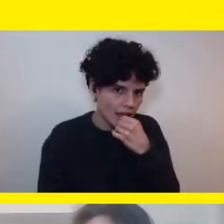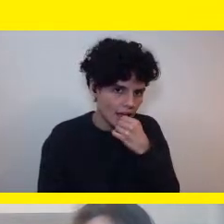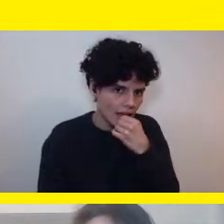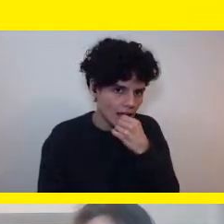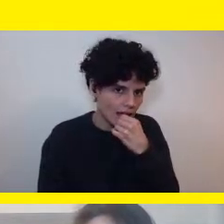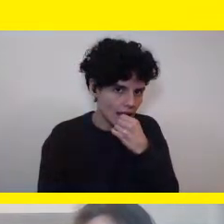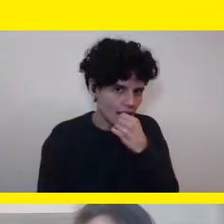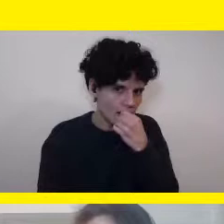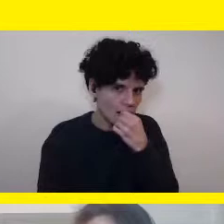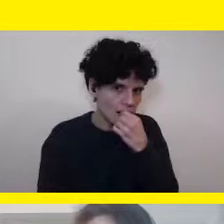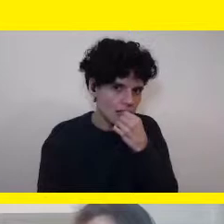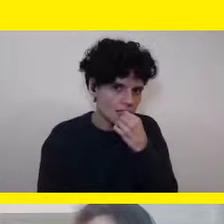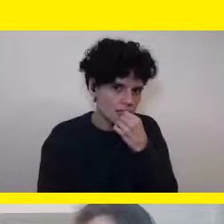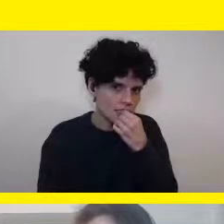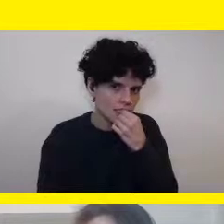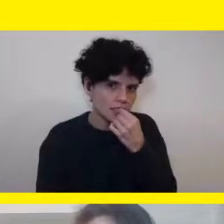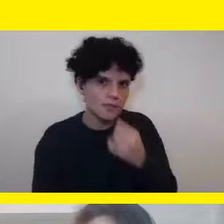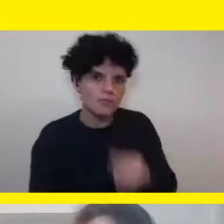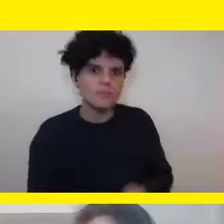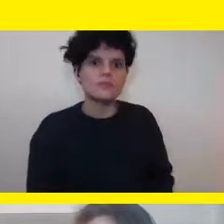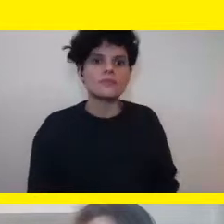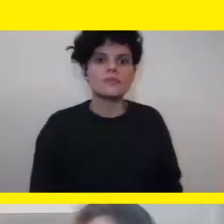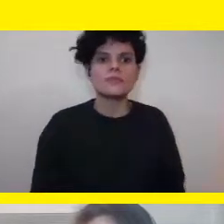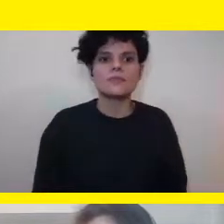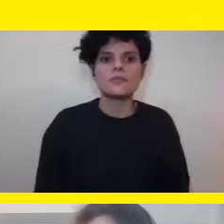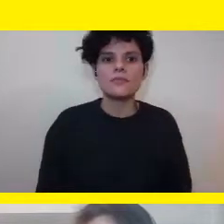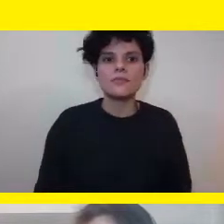Muchas gracias, Alejandra. Yo, primeramente,